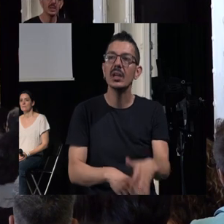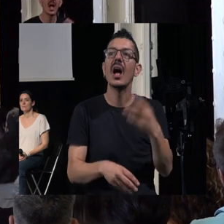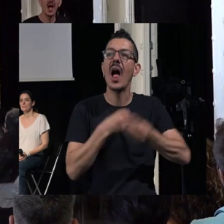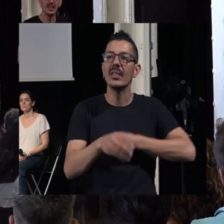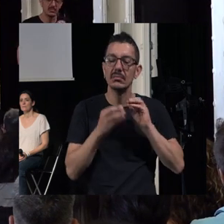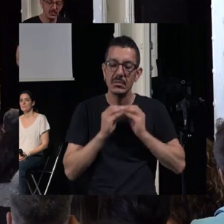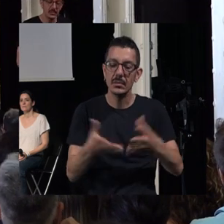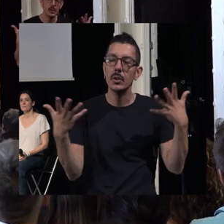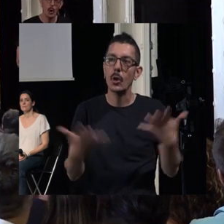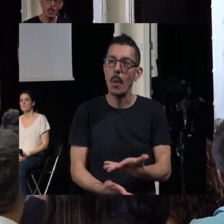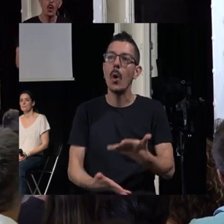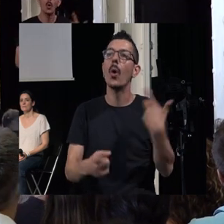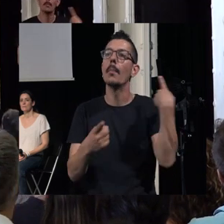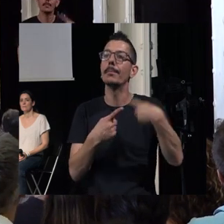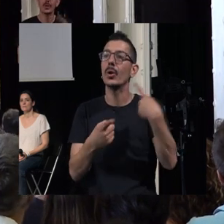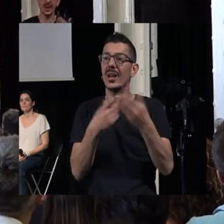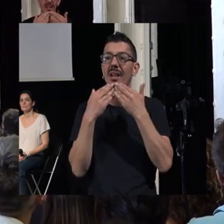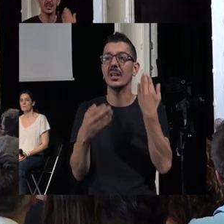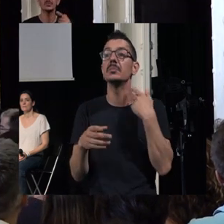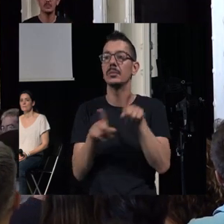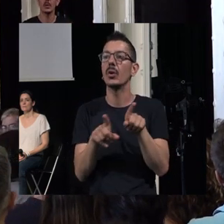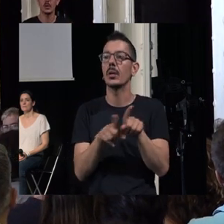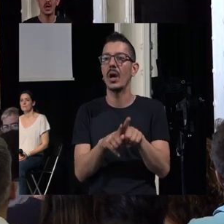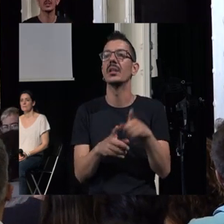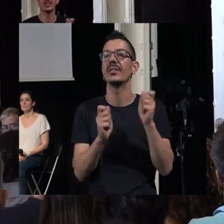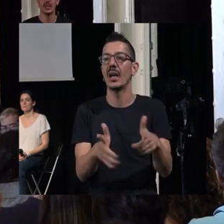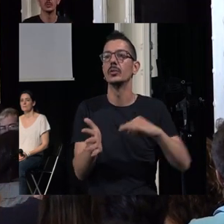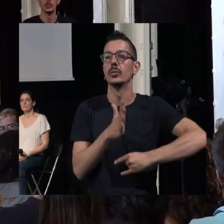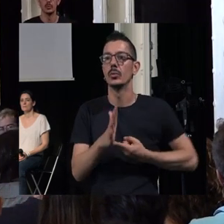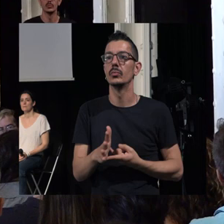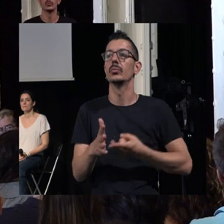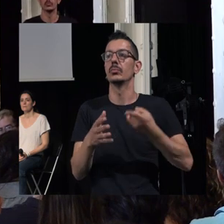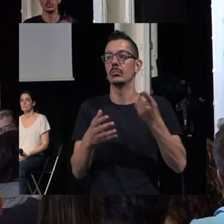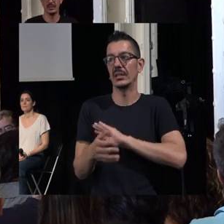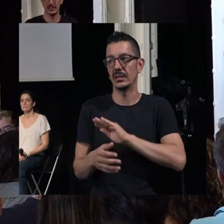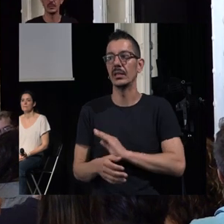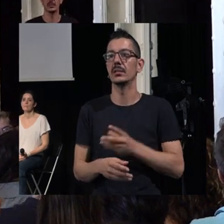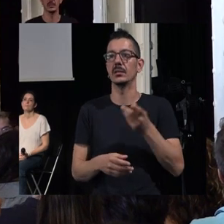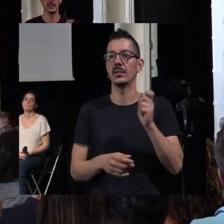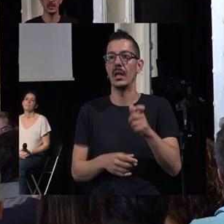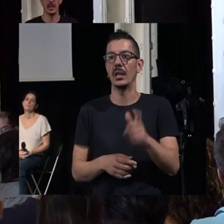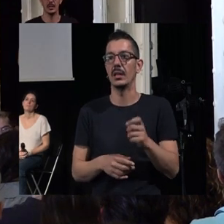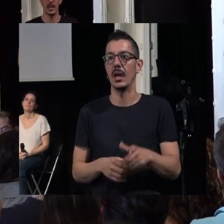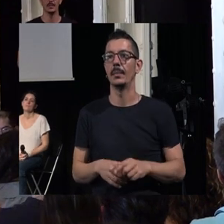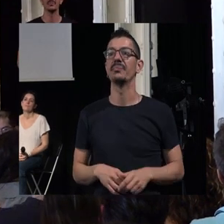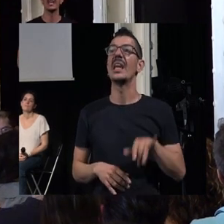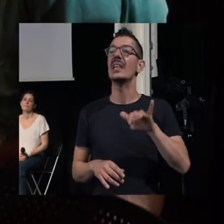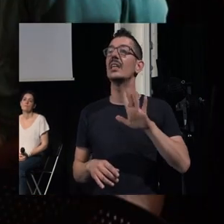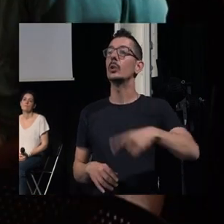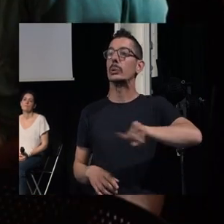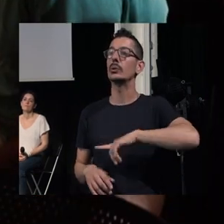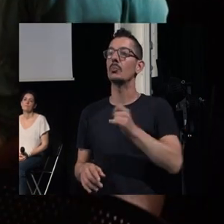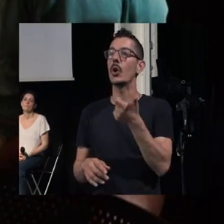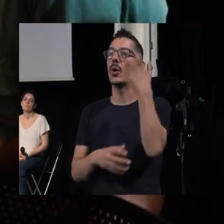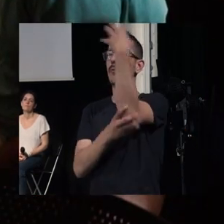mucho en muchos de los problemas que se tienen de mayores. Y creo que sería donde poner el foco ideal